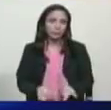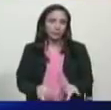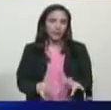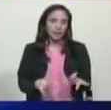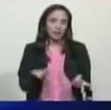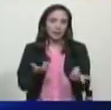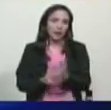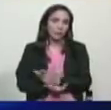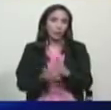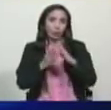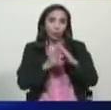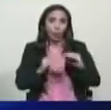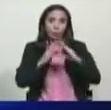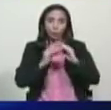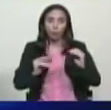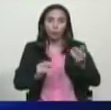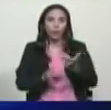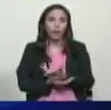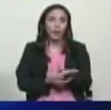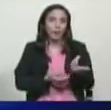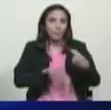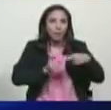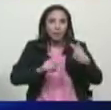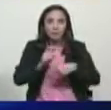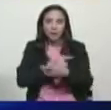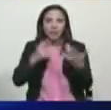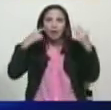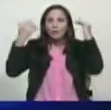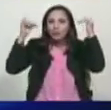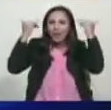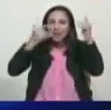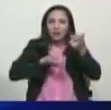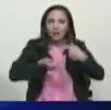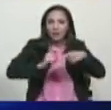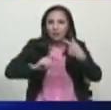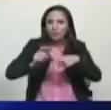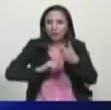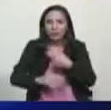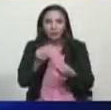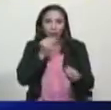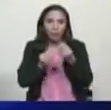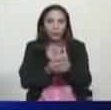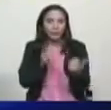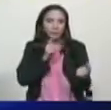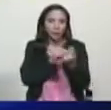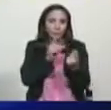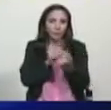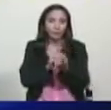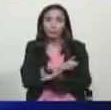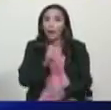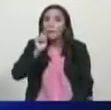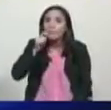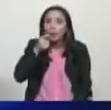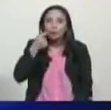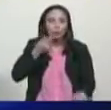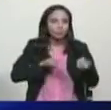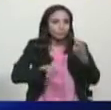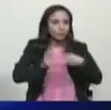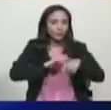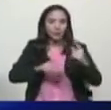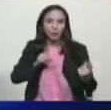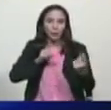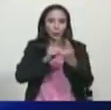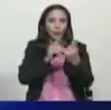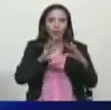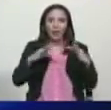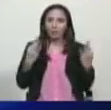los mercados y las ferias populares, directo, directo, el pollo directo a la familia.